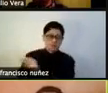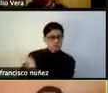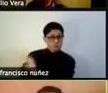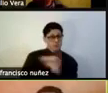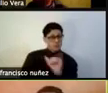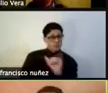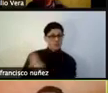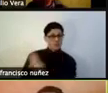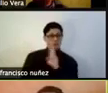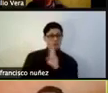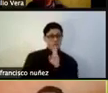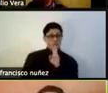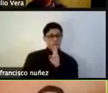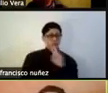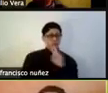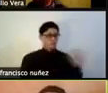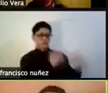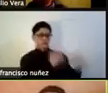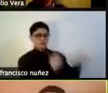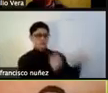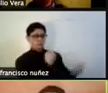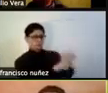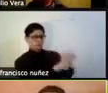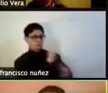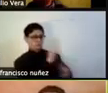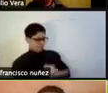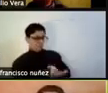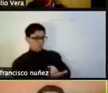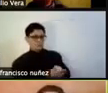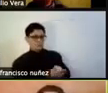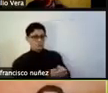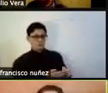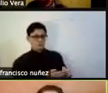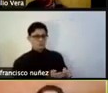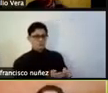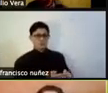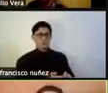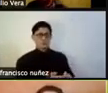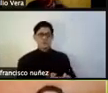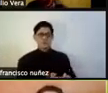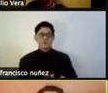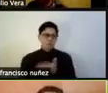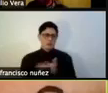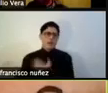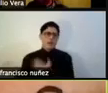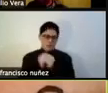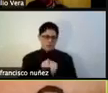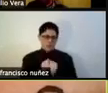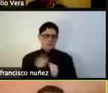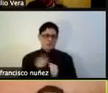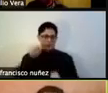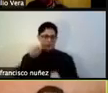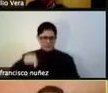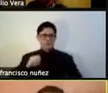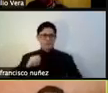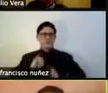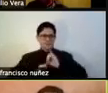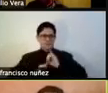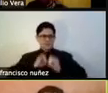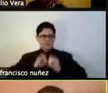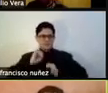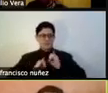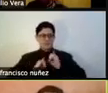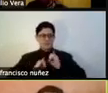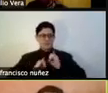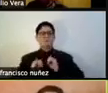ustedes, quienes nos han estado acompañando en esta transmisión. Sin duda la